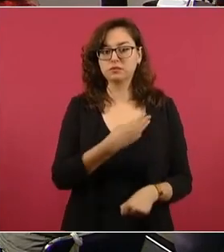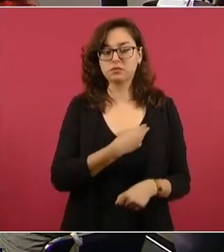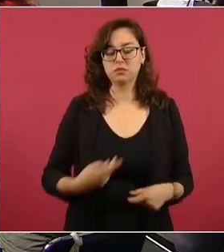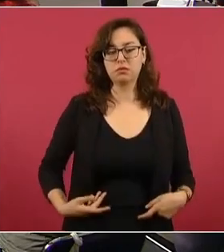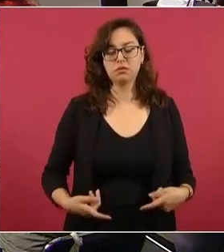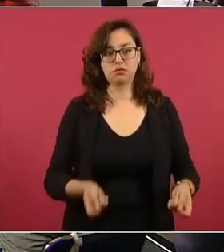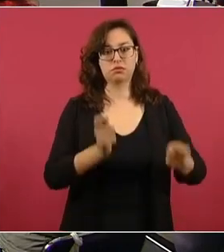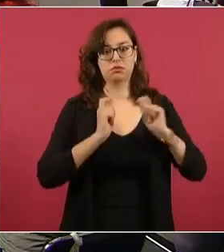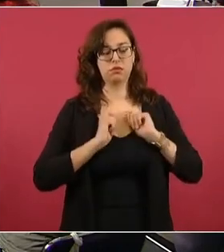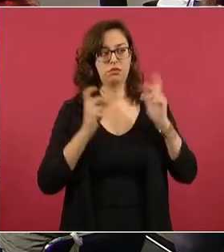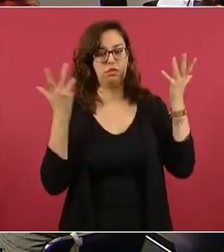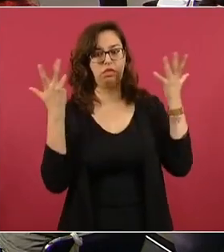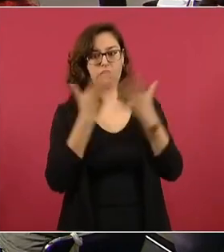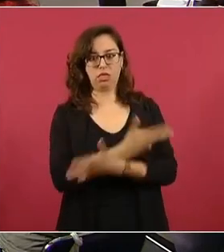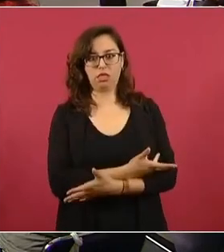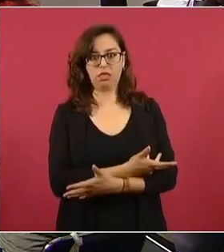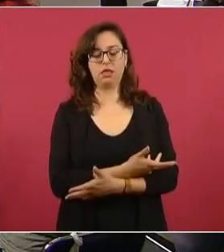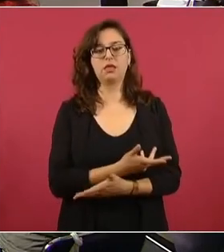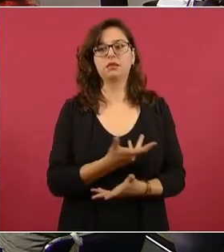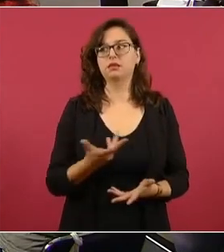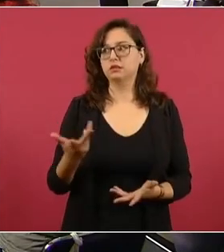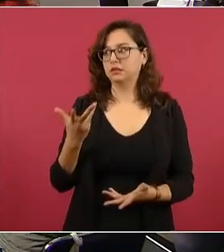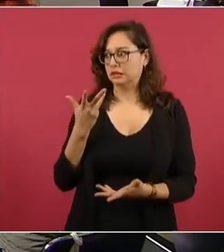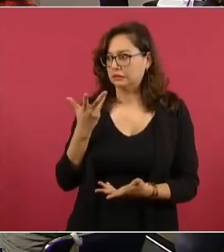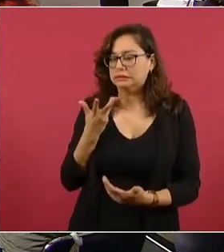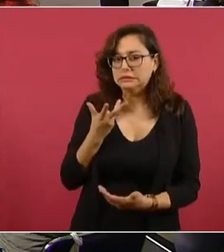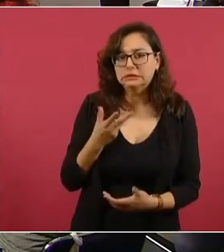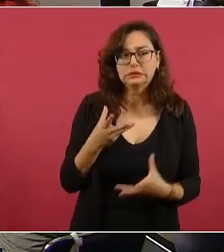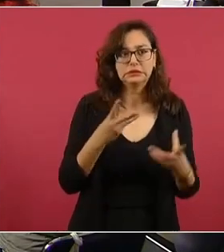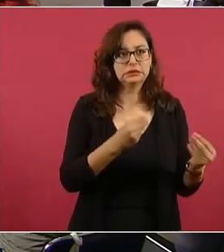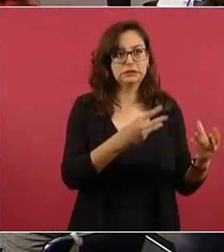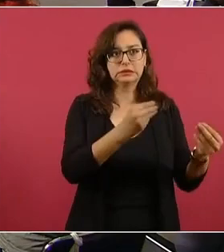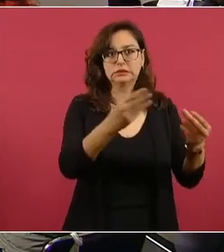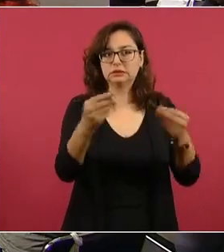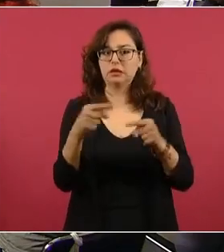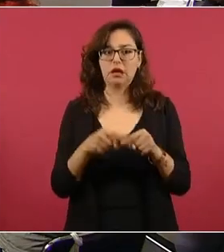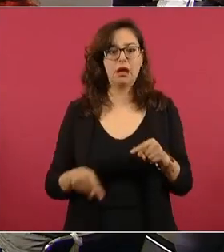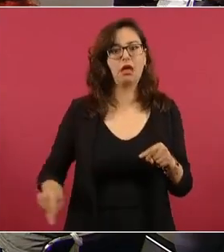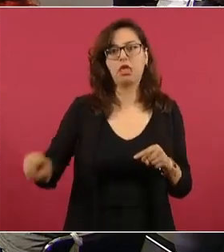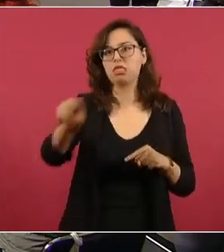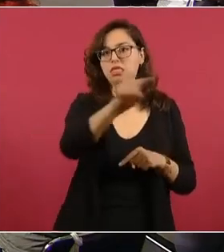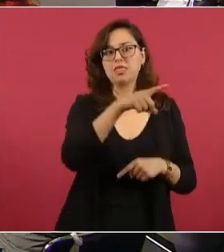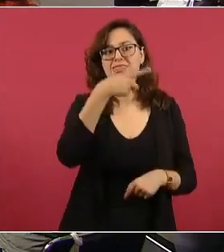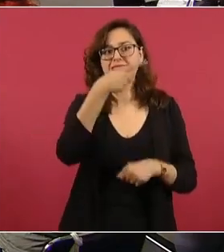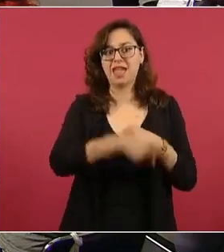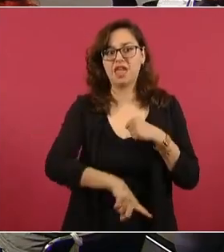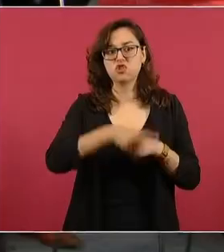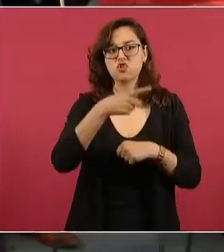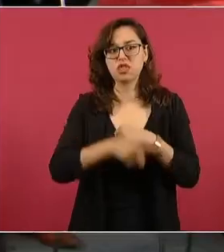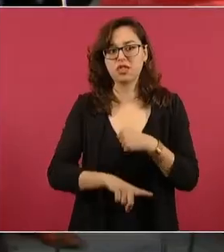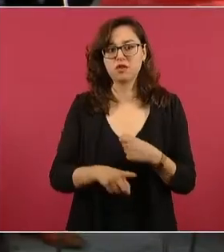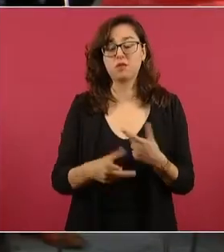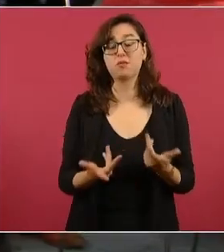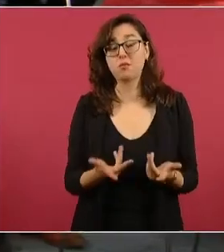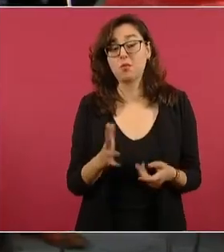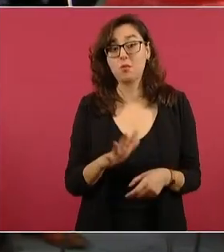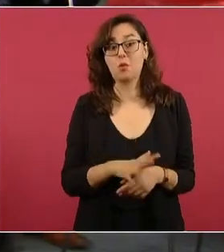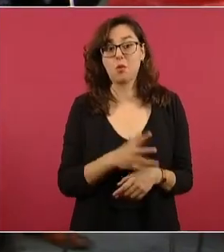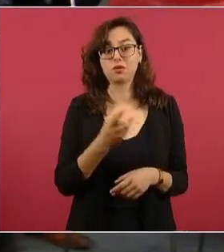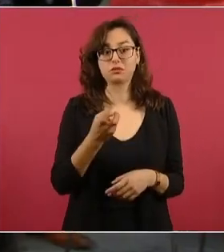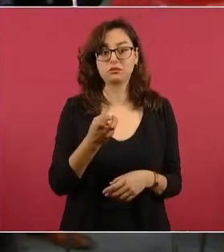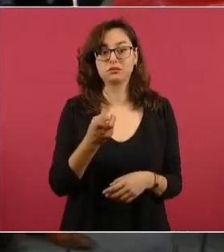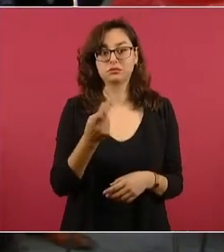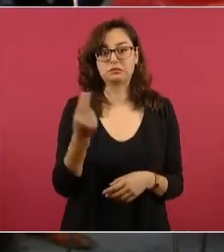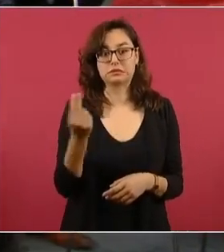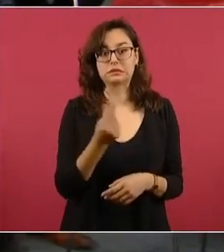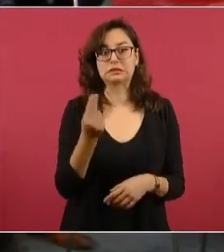arriba, Paramount y otro. Eso, hasta ahí ya llegó la afectación. Por eso, la verdad sí, se